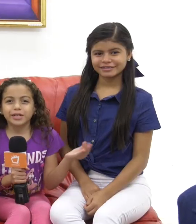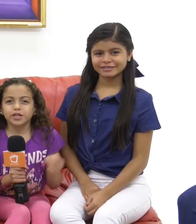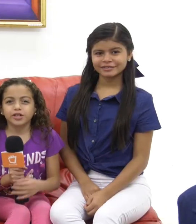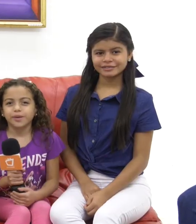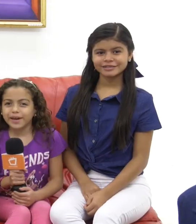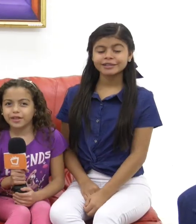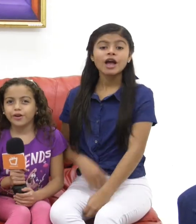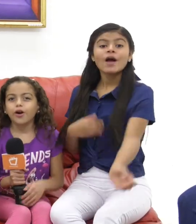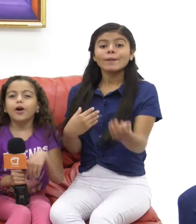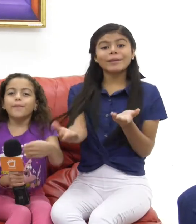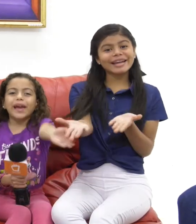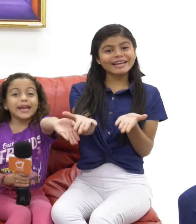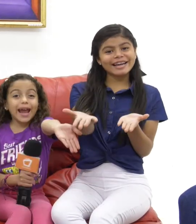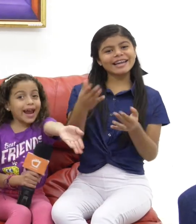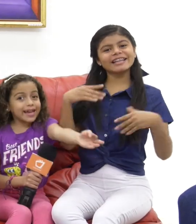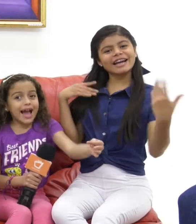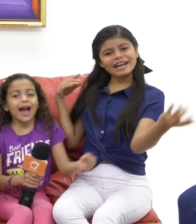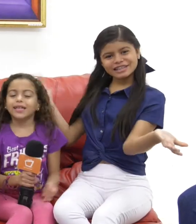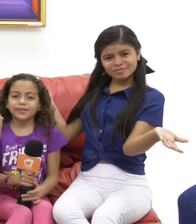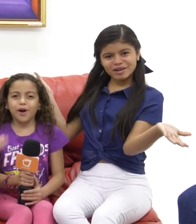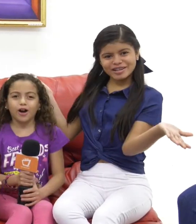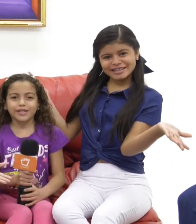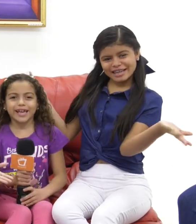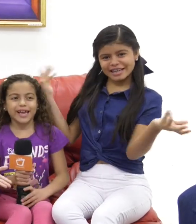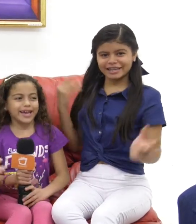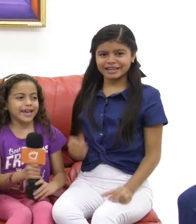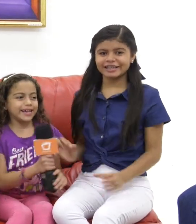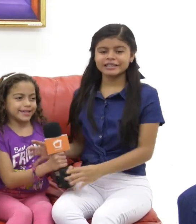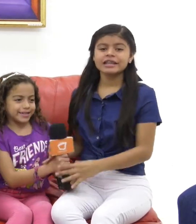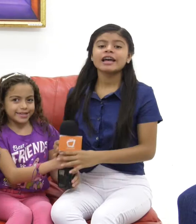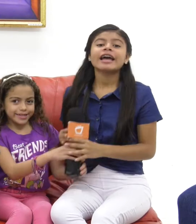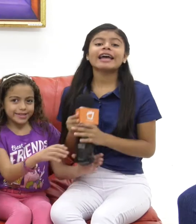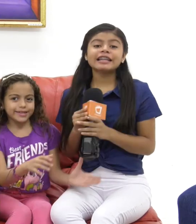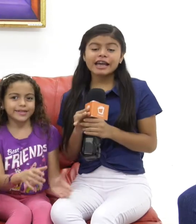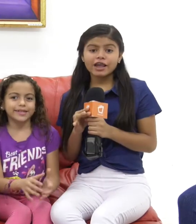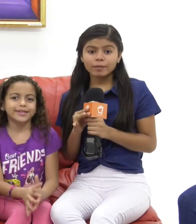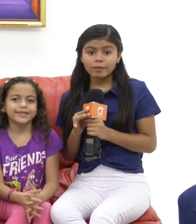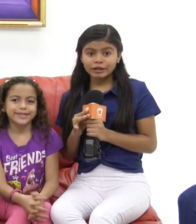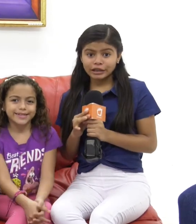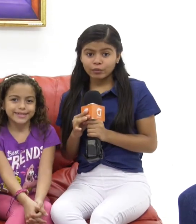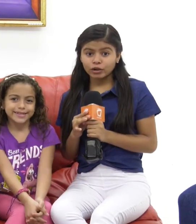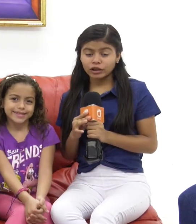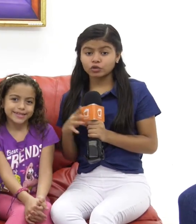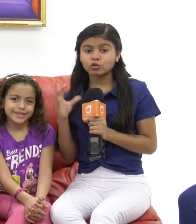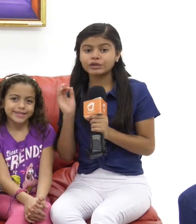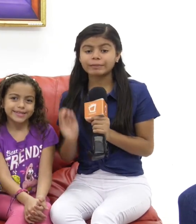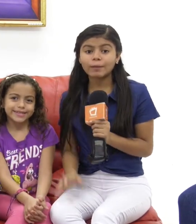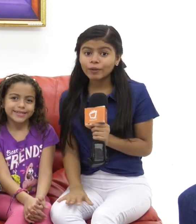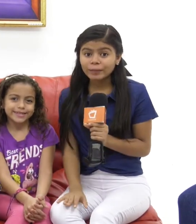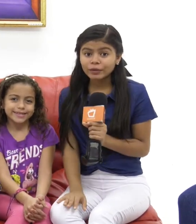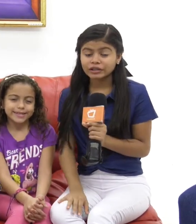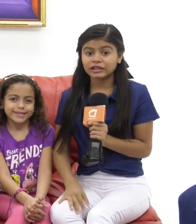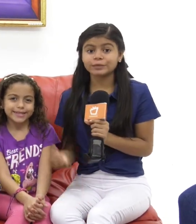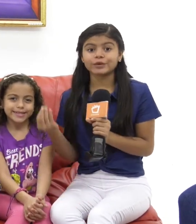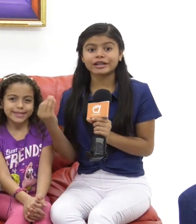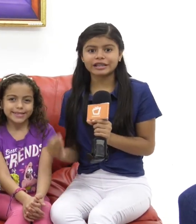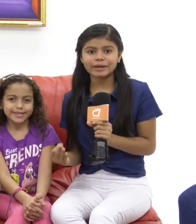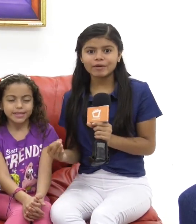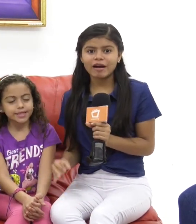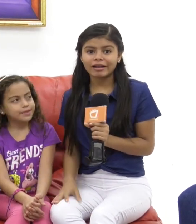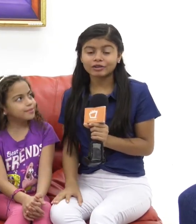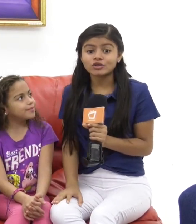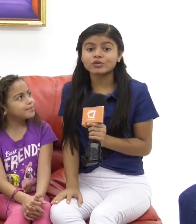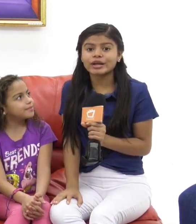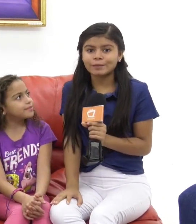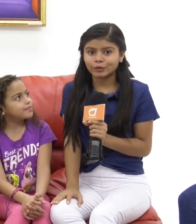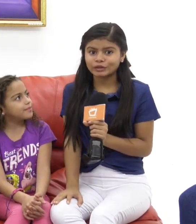Estamos en nuestro segmento Pequeñas Voces. El día de hoy vamos a estar abordando un tema muy importante porque